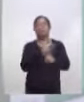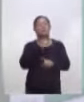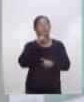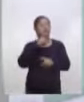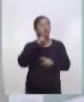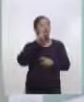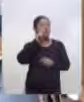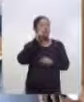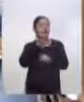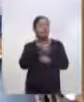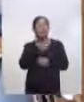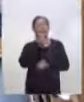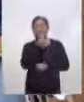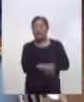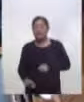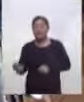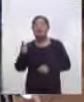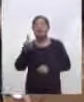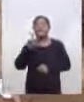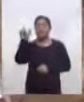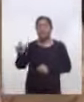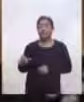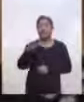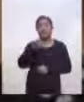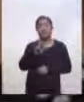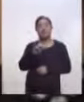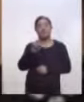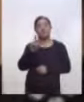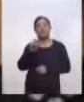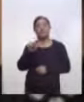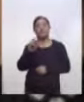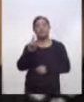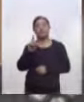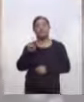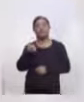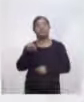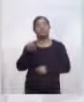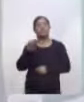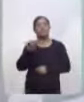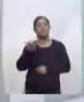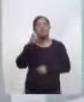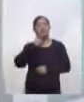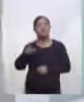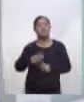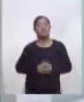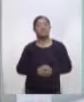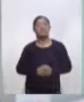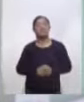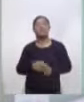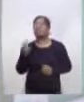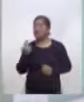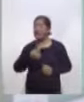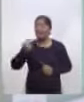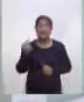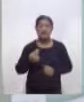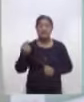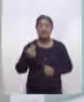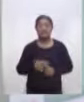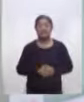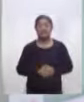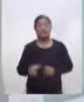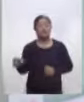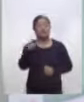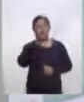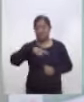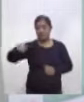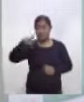importancia de que los responsables de los sistemas municipales adquieran estos conocimientos. Realmente es necesario que el